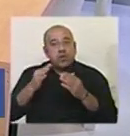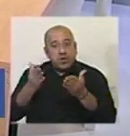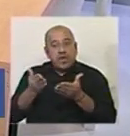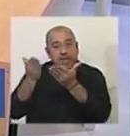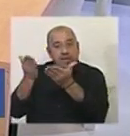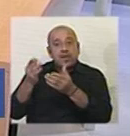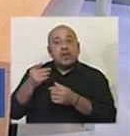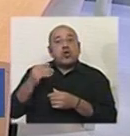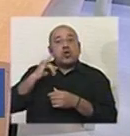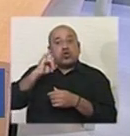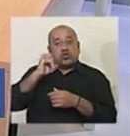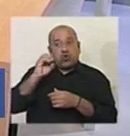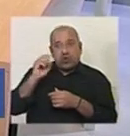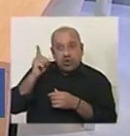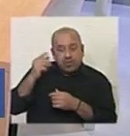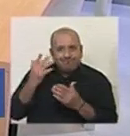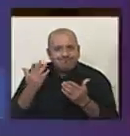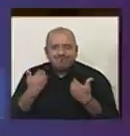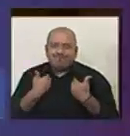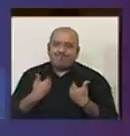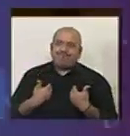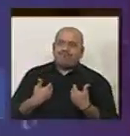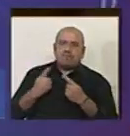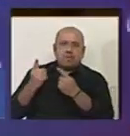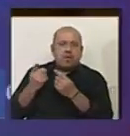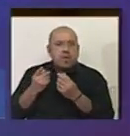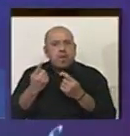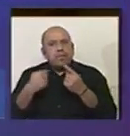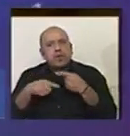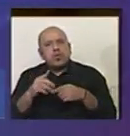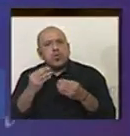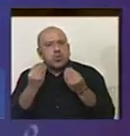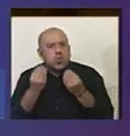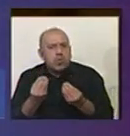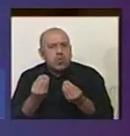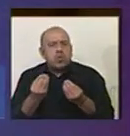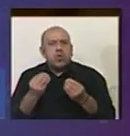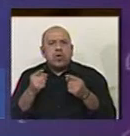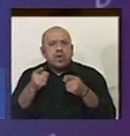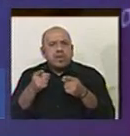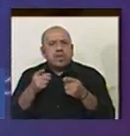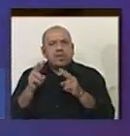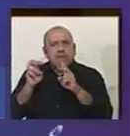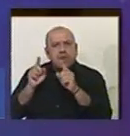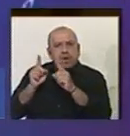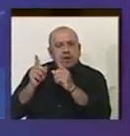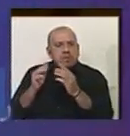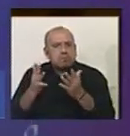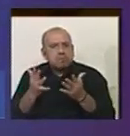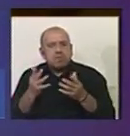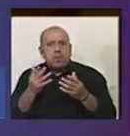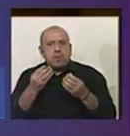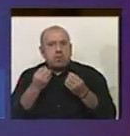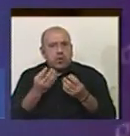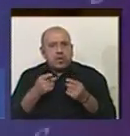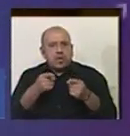Khashoggi, con lo cual todos lamentamos mucho la ausencia, pero también cómo se está llevando a cabo este caso, que tiene efectos, si se